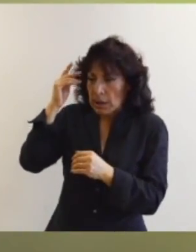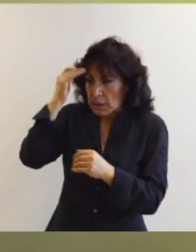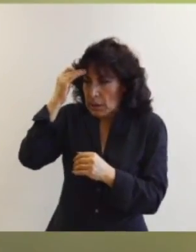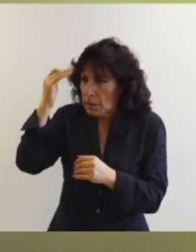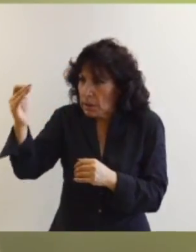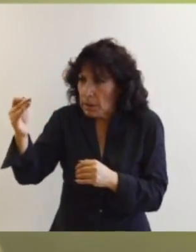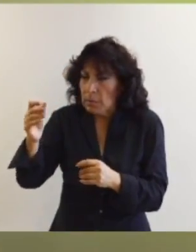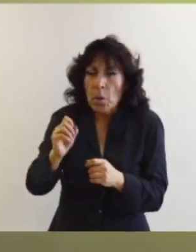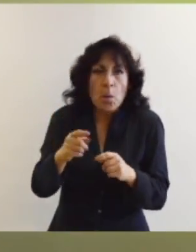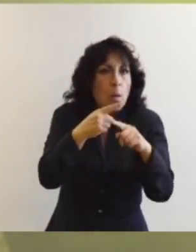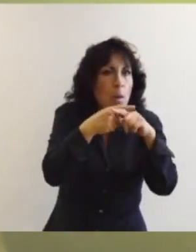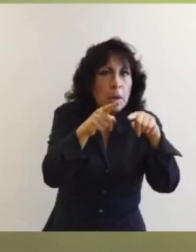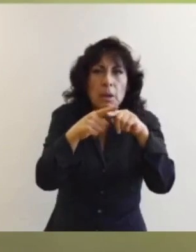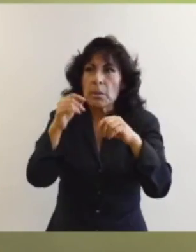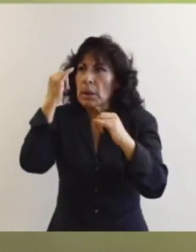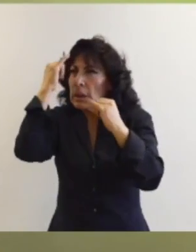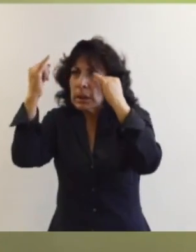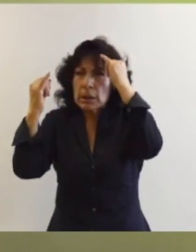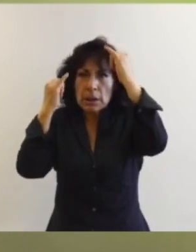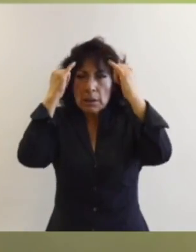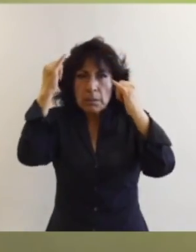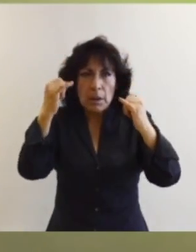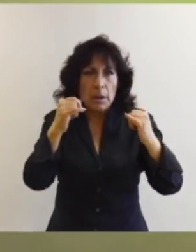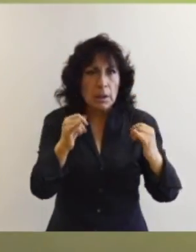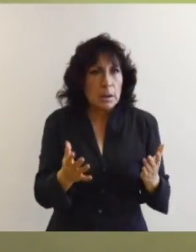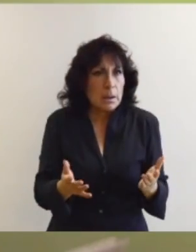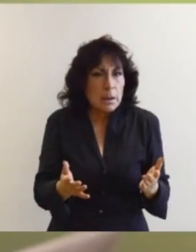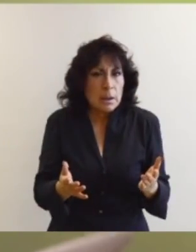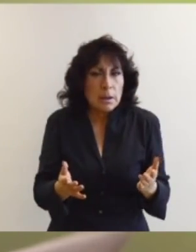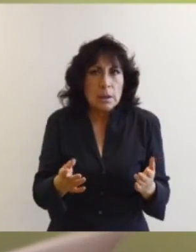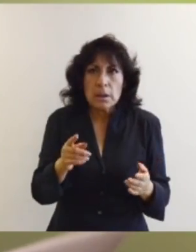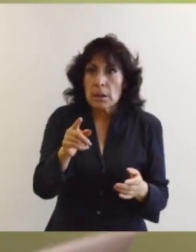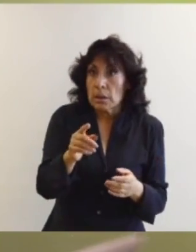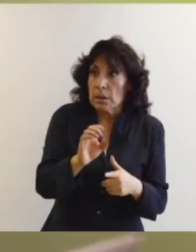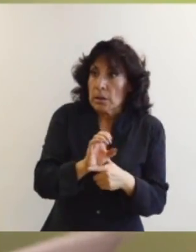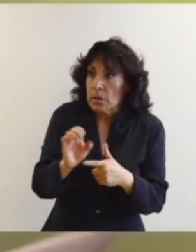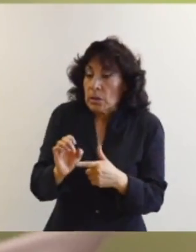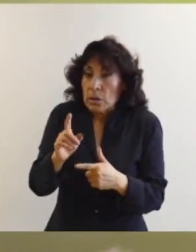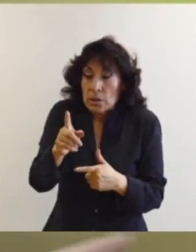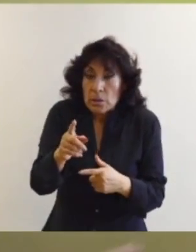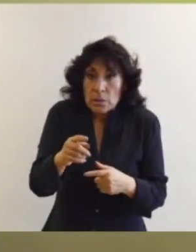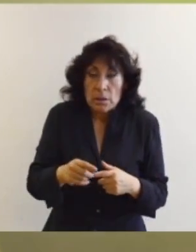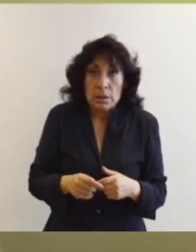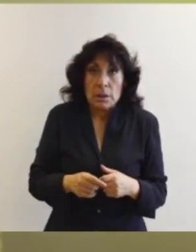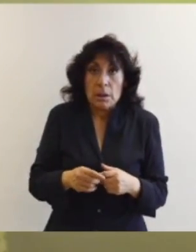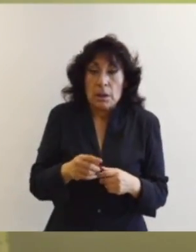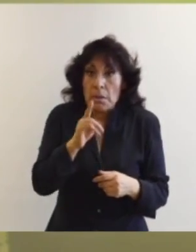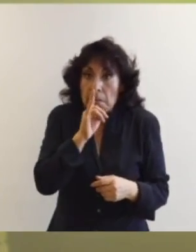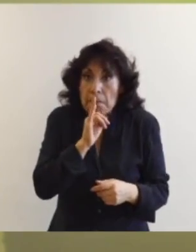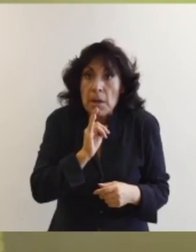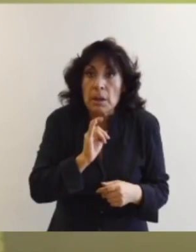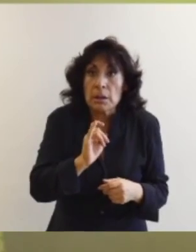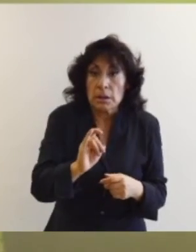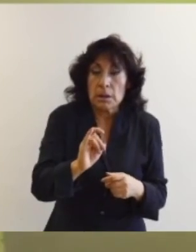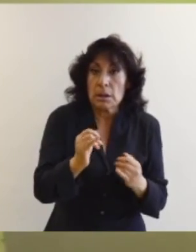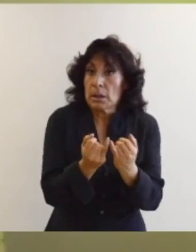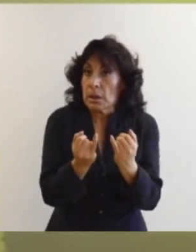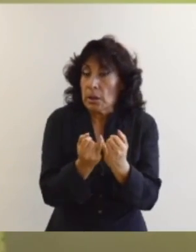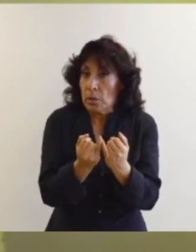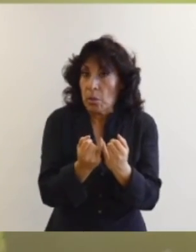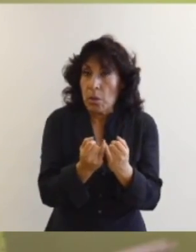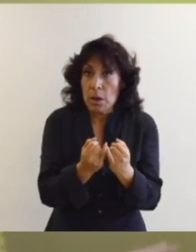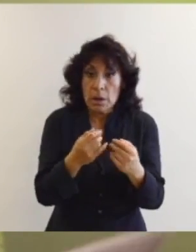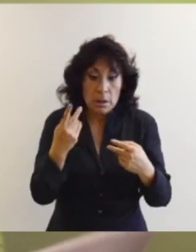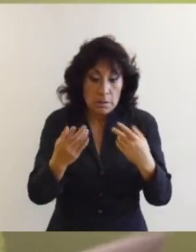anacrónico o tan diverso de la imagen que se ha formado de él, que tenga que empezar a mentir, como dice usted que